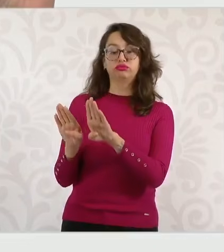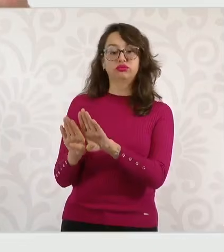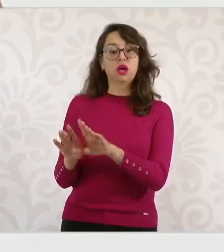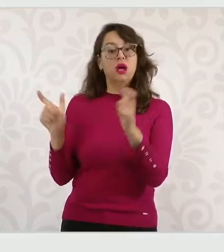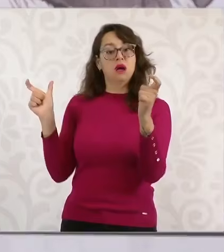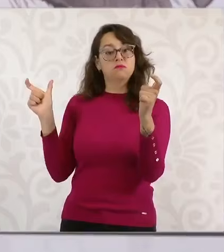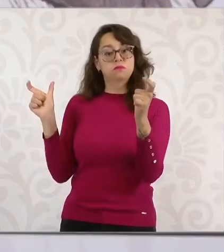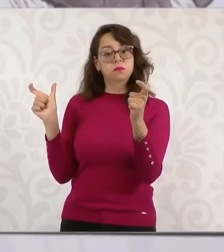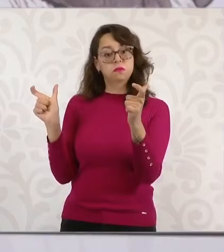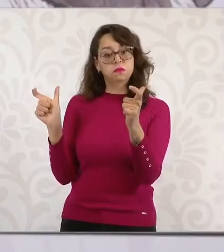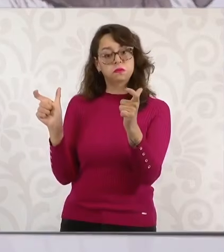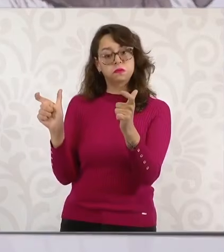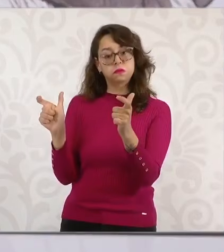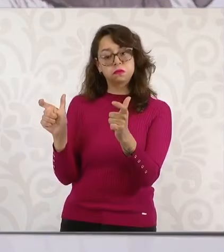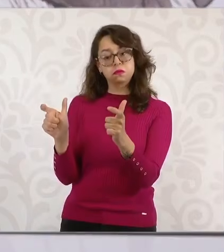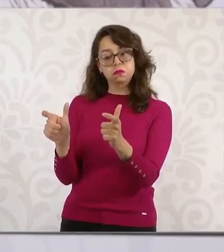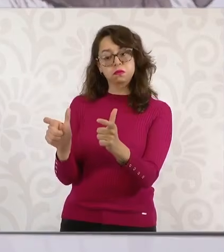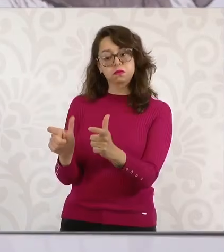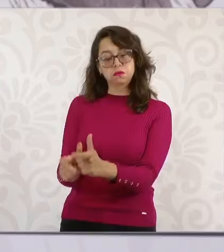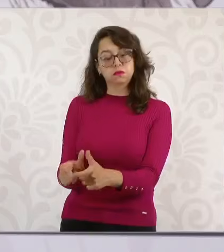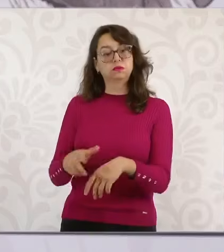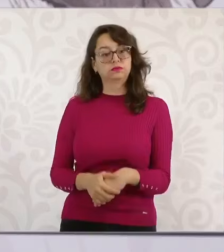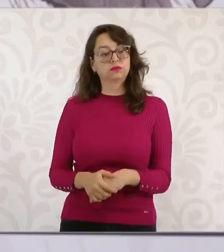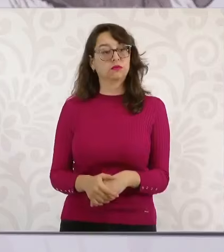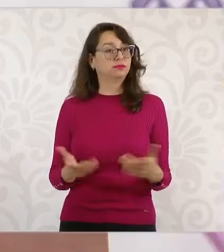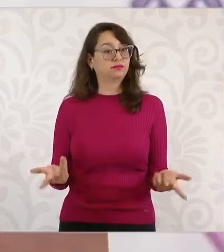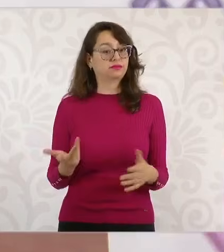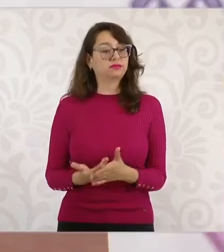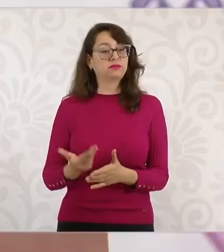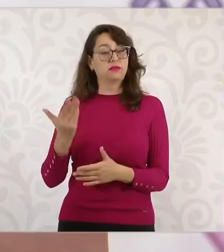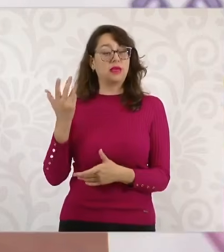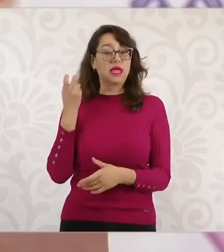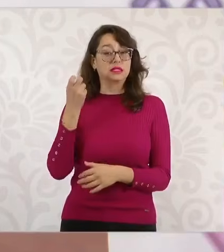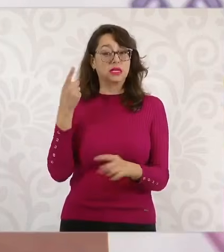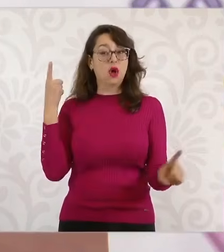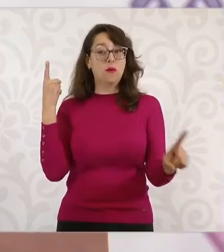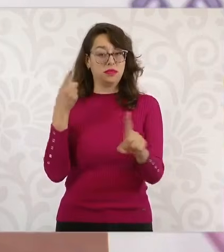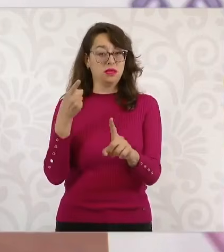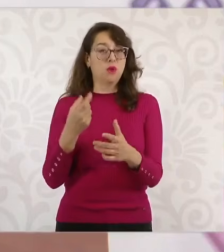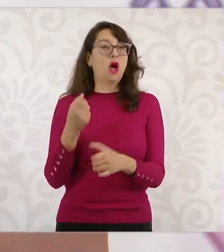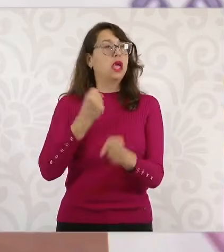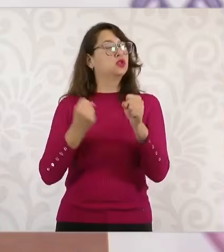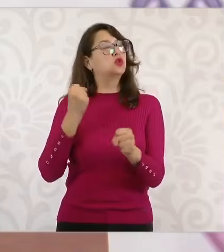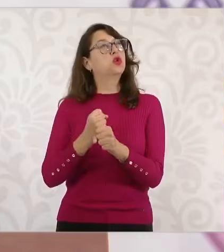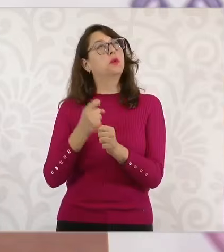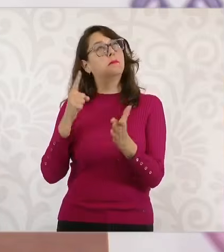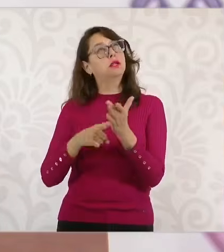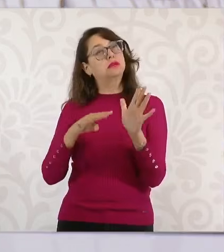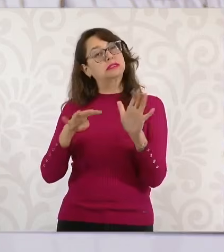el objetivo de privatizarlas. Eso venía desde el 92, desde Salinas de Gortari, pero el golpe mayor se da en